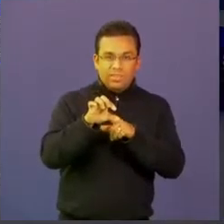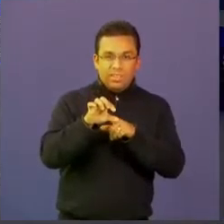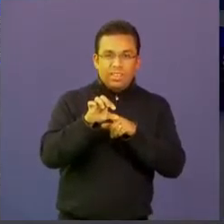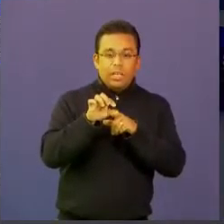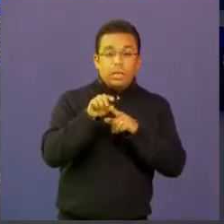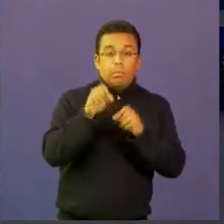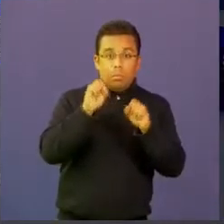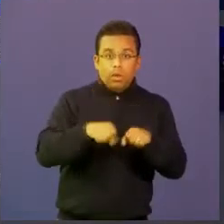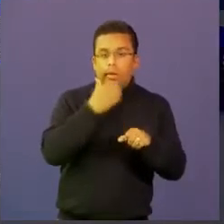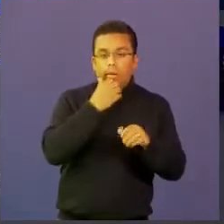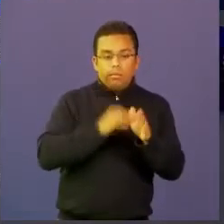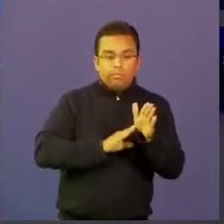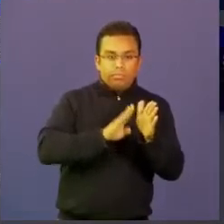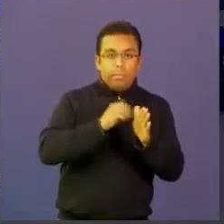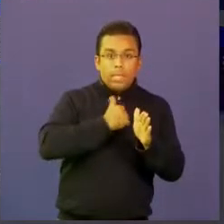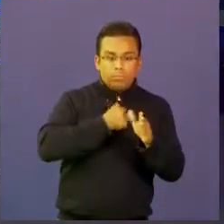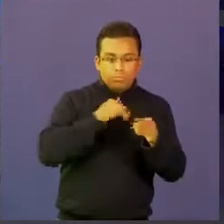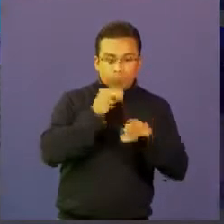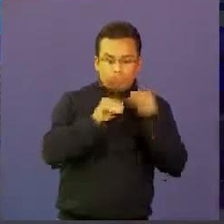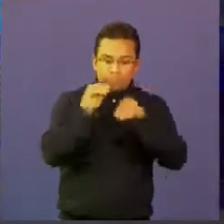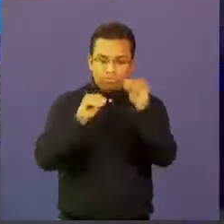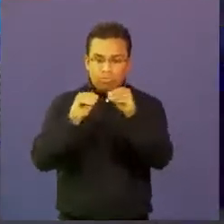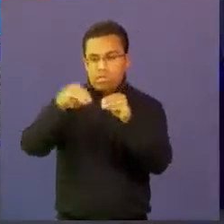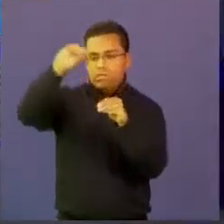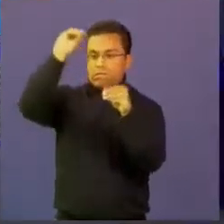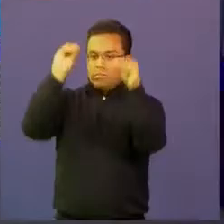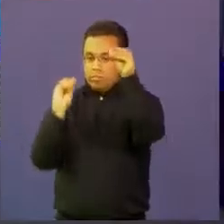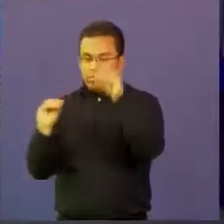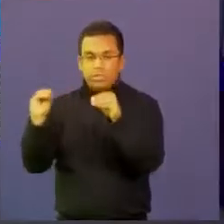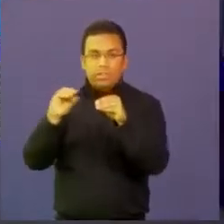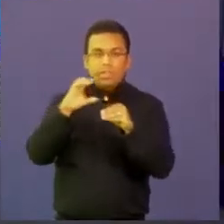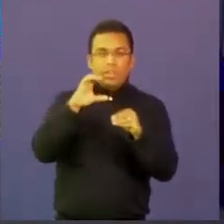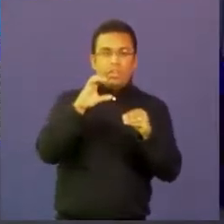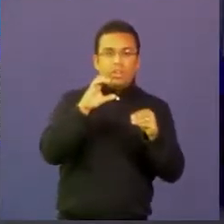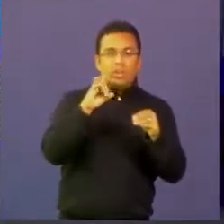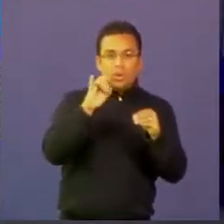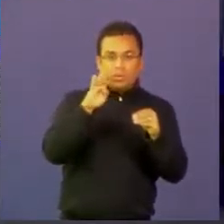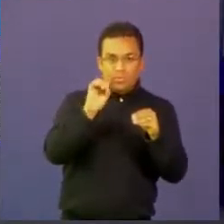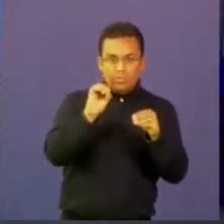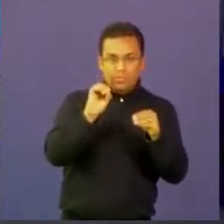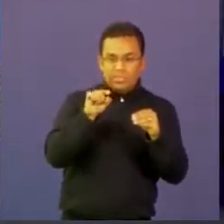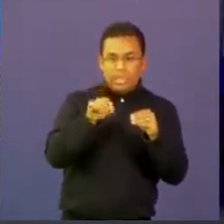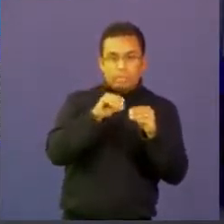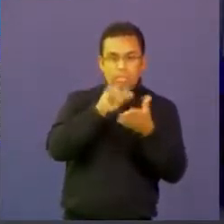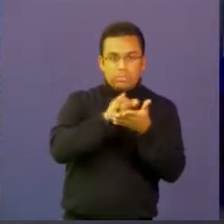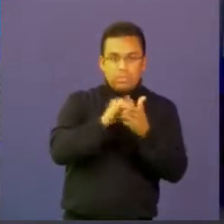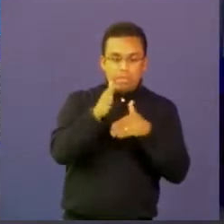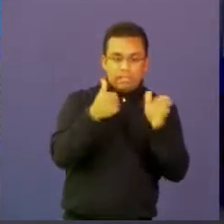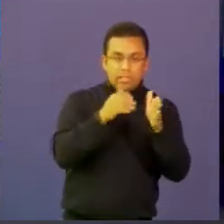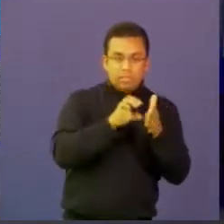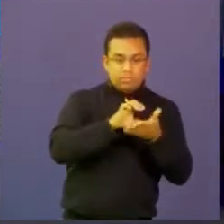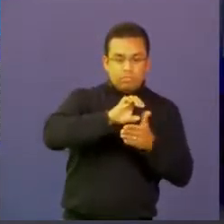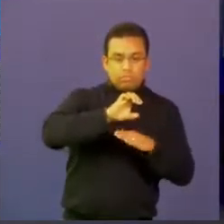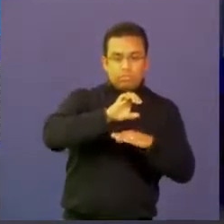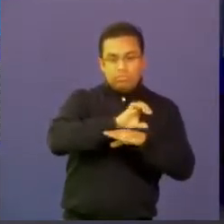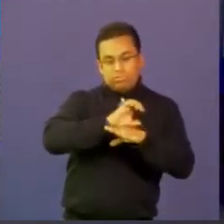permite desarrollar juego crear juego es una aplicación totalmente gratuita para